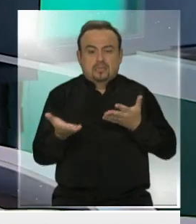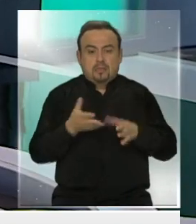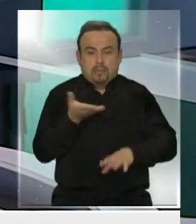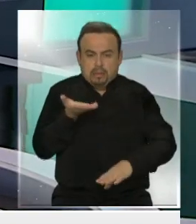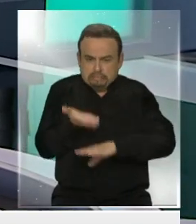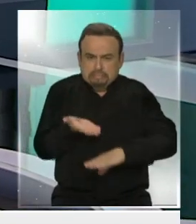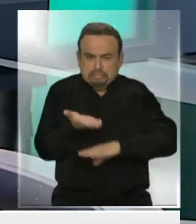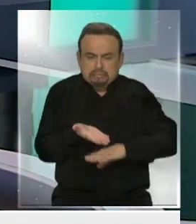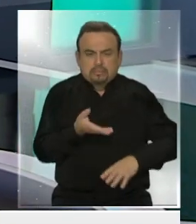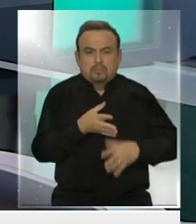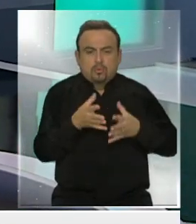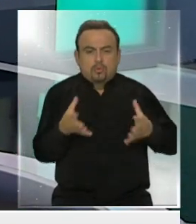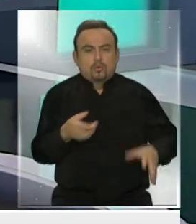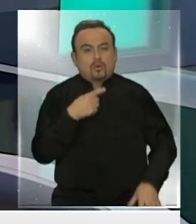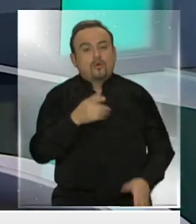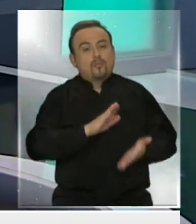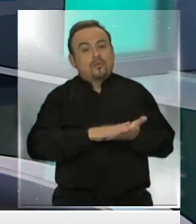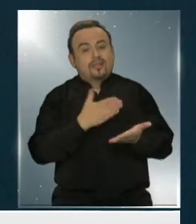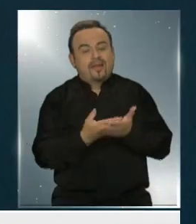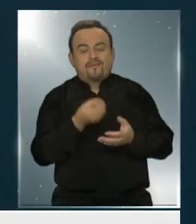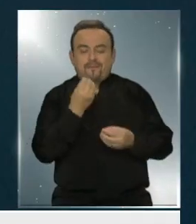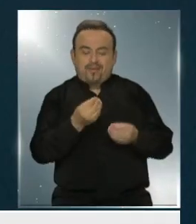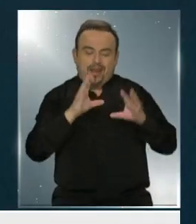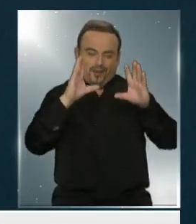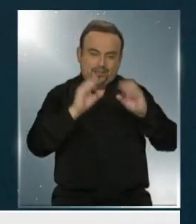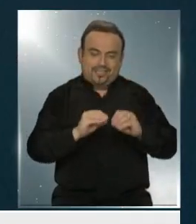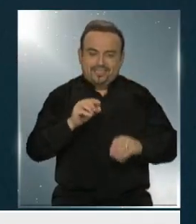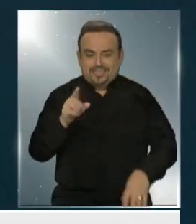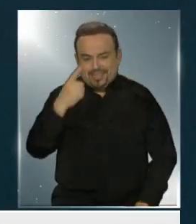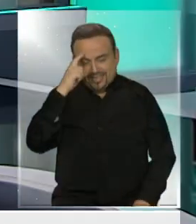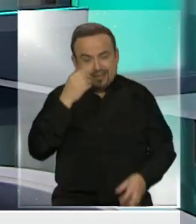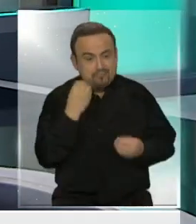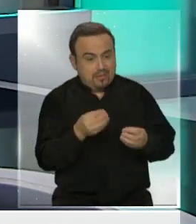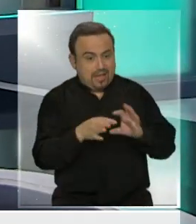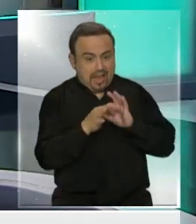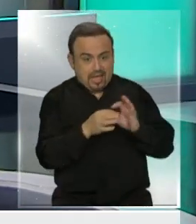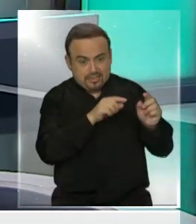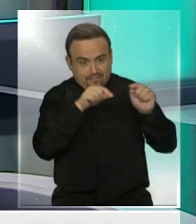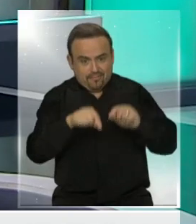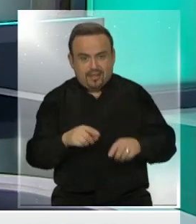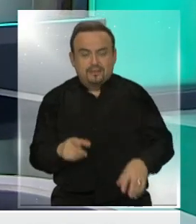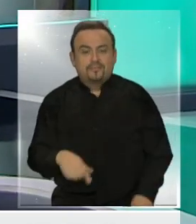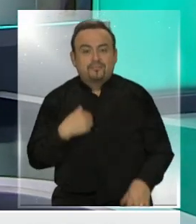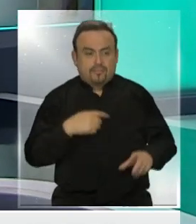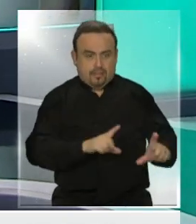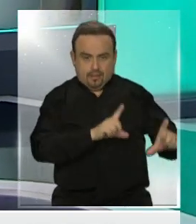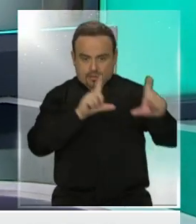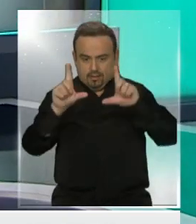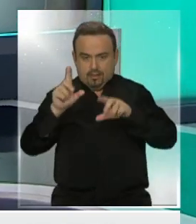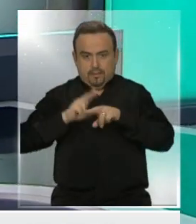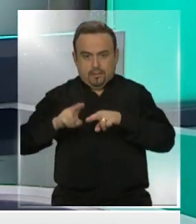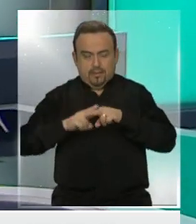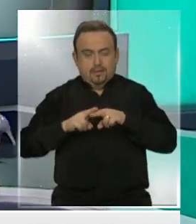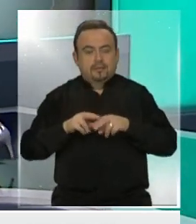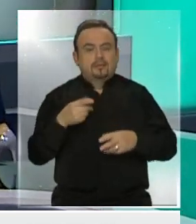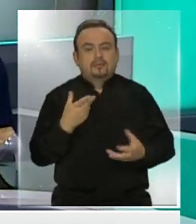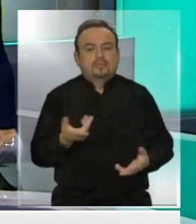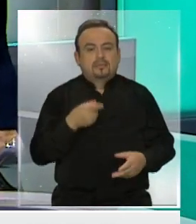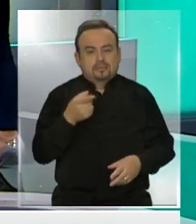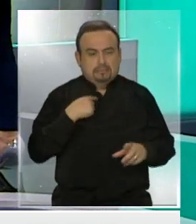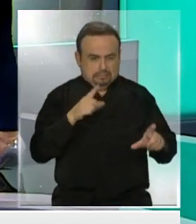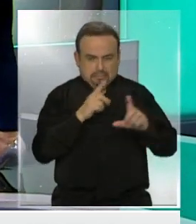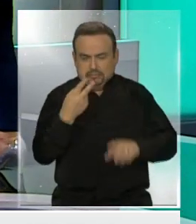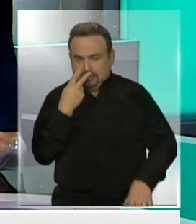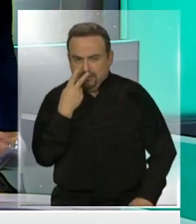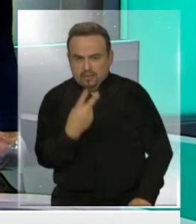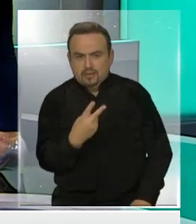exigidos de lo habitual como estas buenas noches muchas gracias por acompañarnos tenemos gráficas que prepararon nuestro equipo para que esto lo veamos